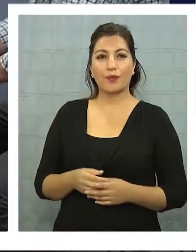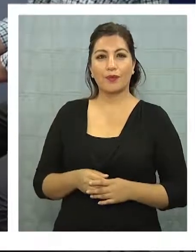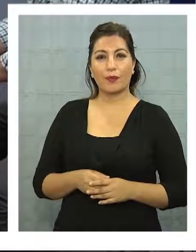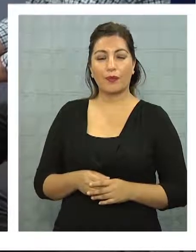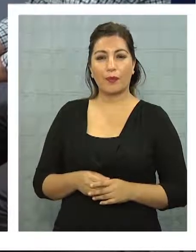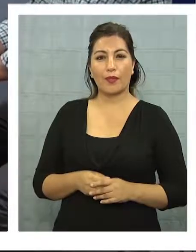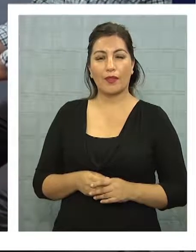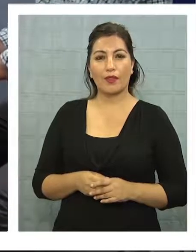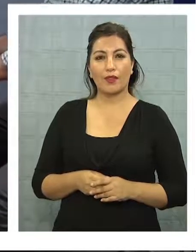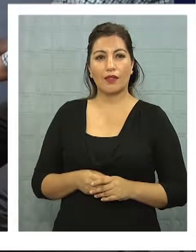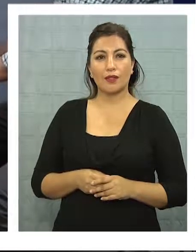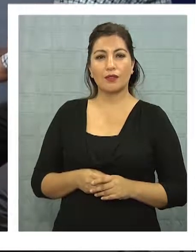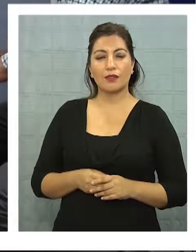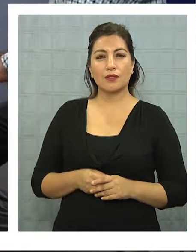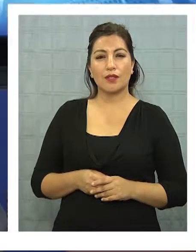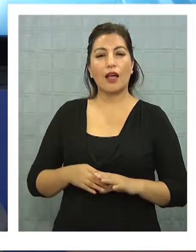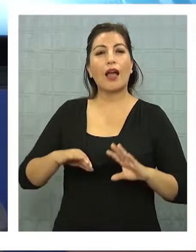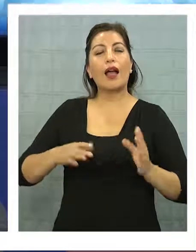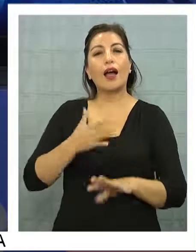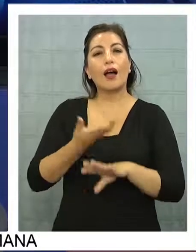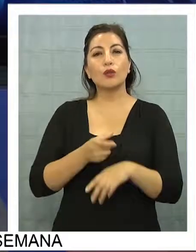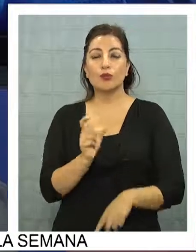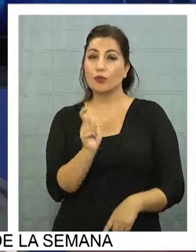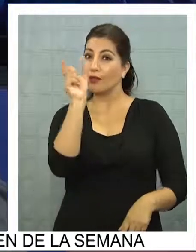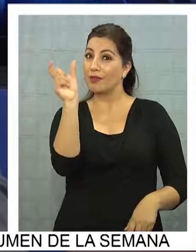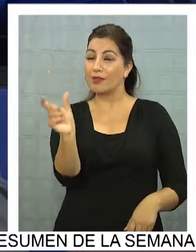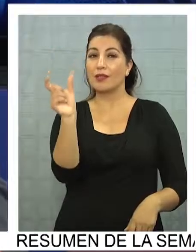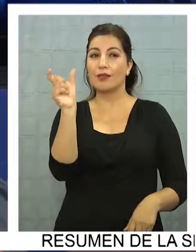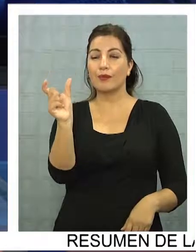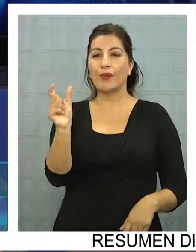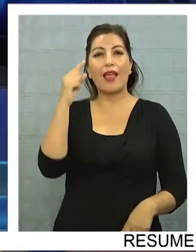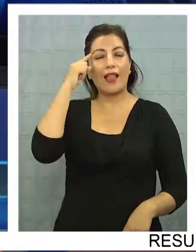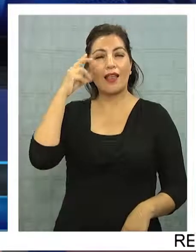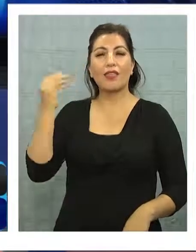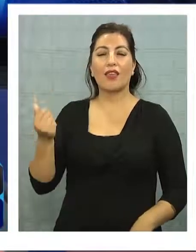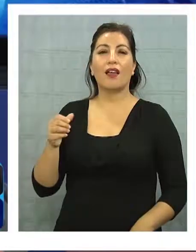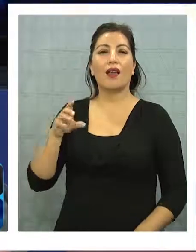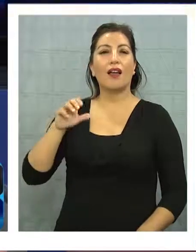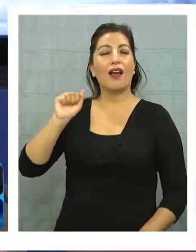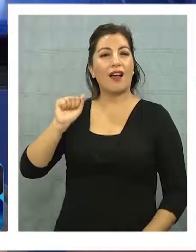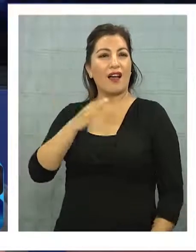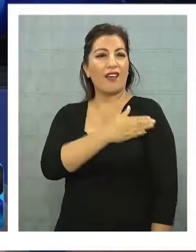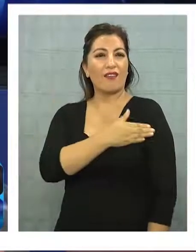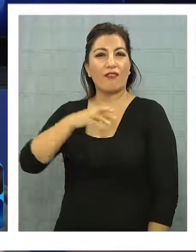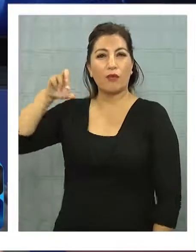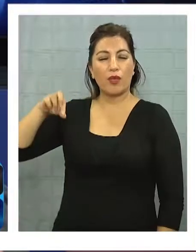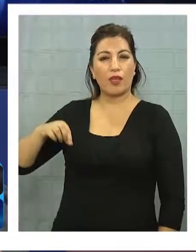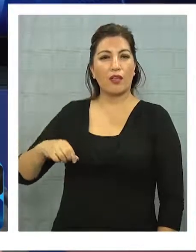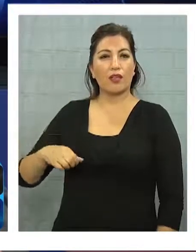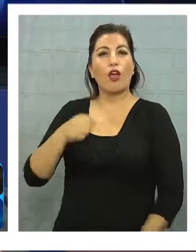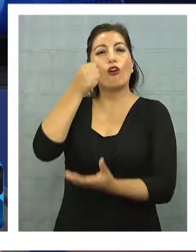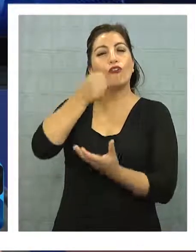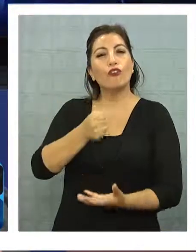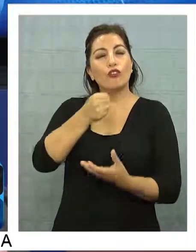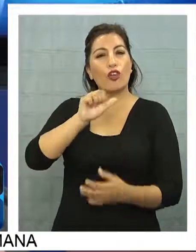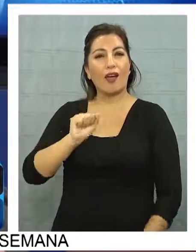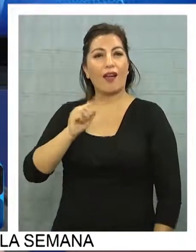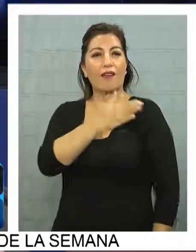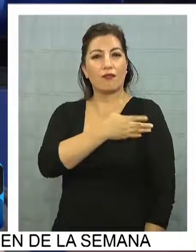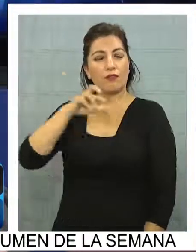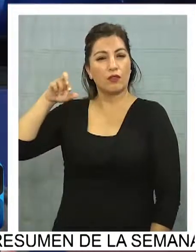Pero la salud y la previsión son temas relevantes, son temas que han estado en la palestra en los últimos tiempos. ¿Qué piensa usted que va a pasar con esto? Porque también para eso se